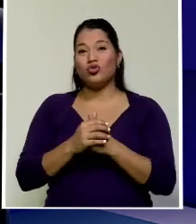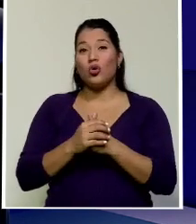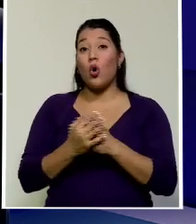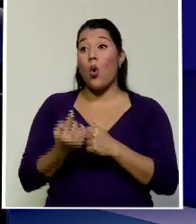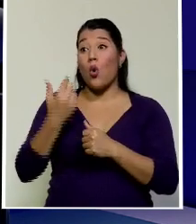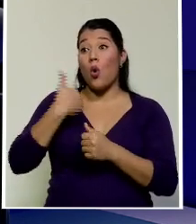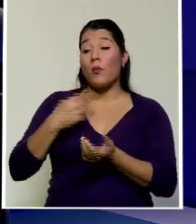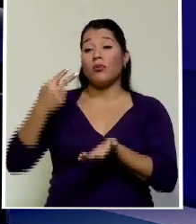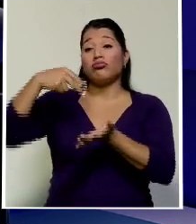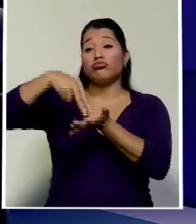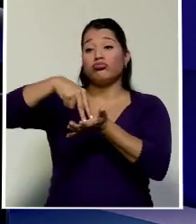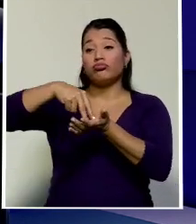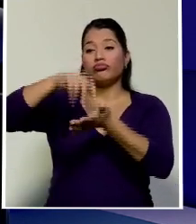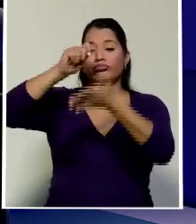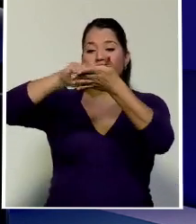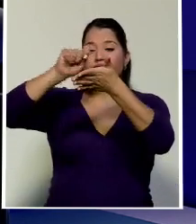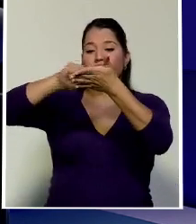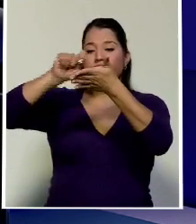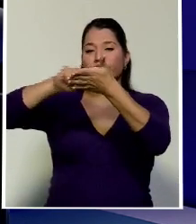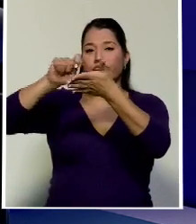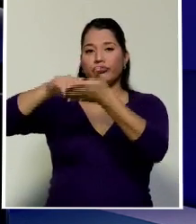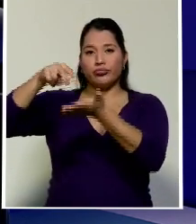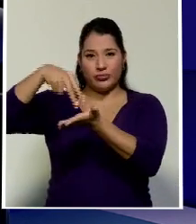en un atril.